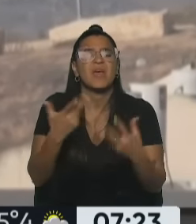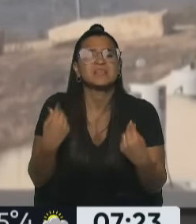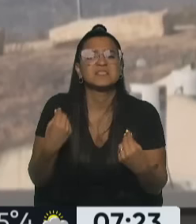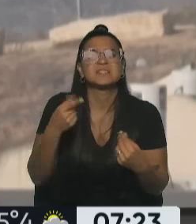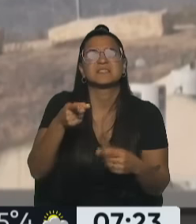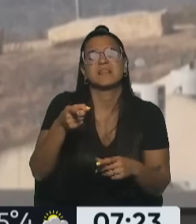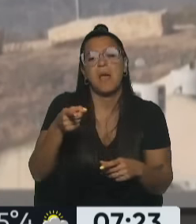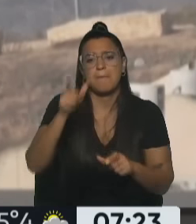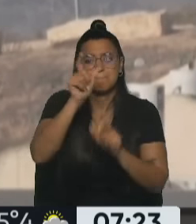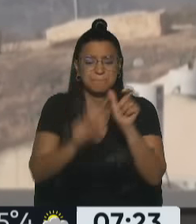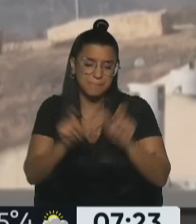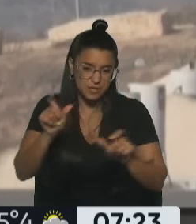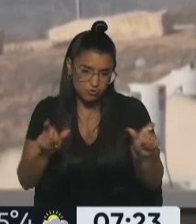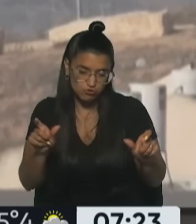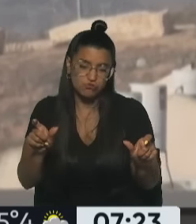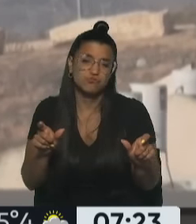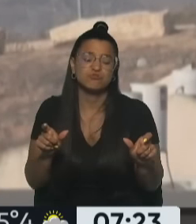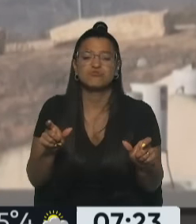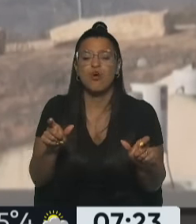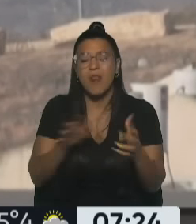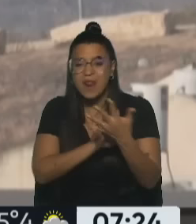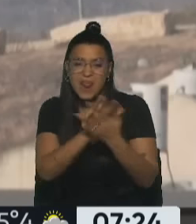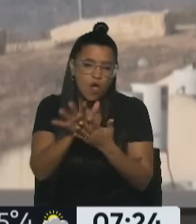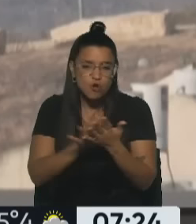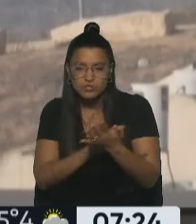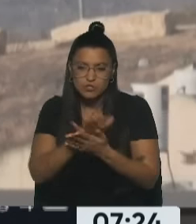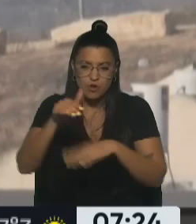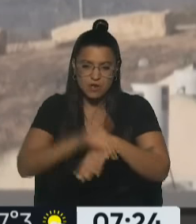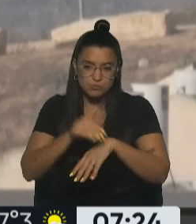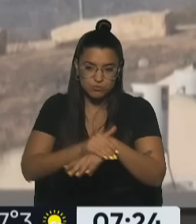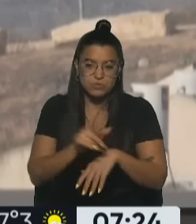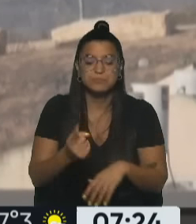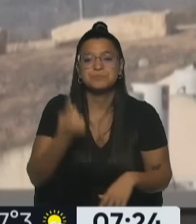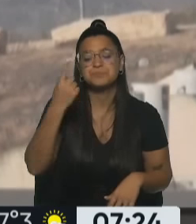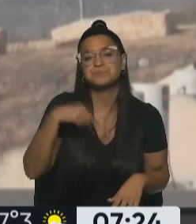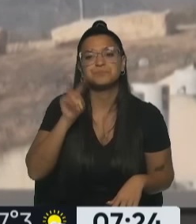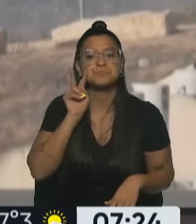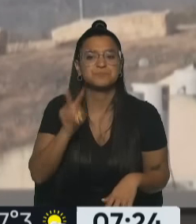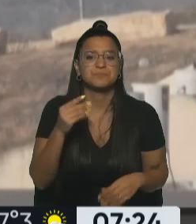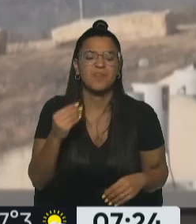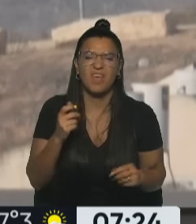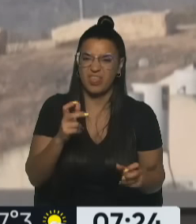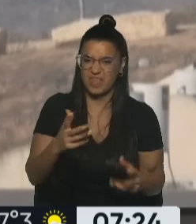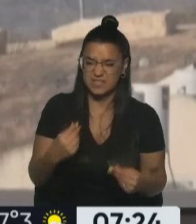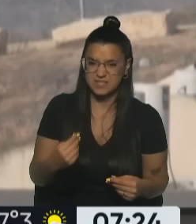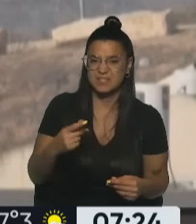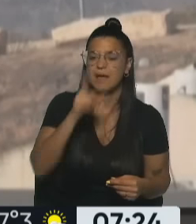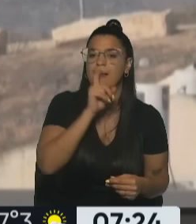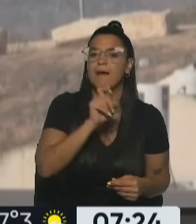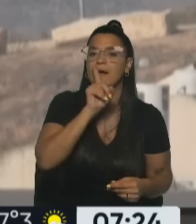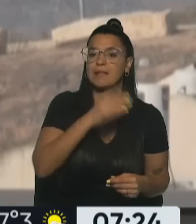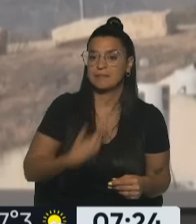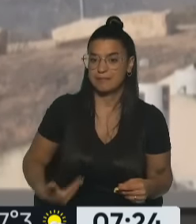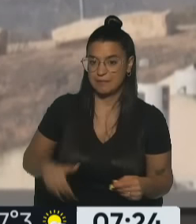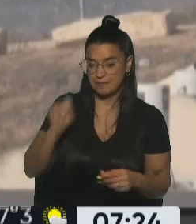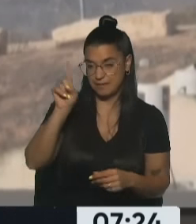principales actores de lo que son las negociaciones. En principio vamos a ver lo que le decía Qatar, el gobierno de Qatar,